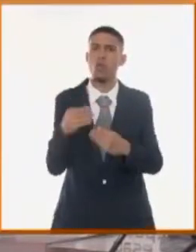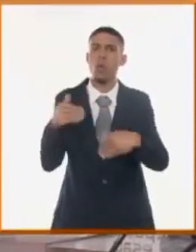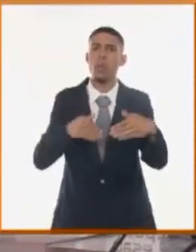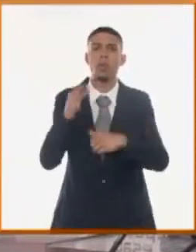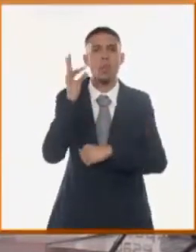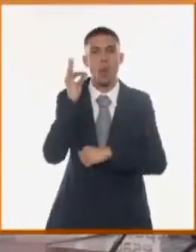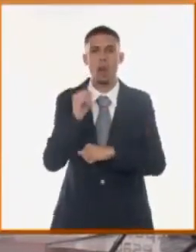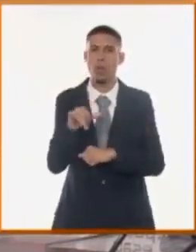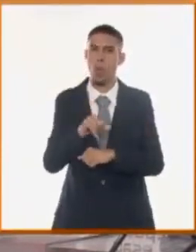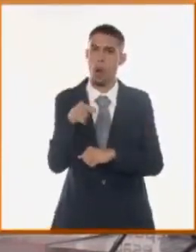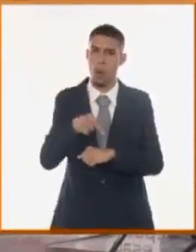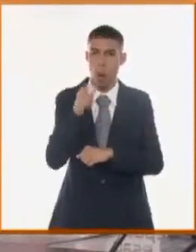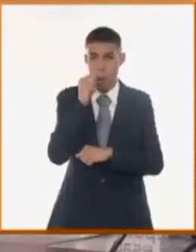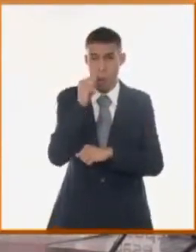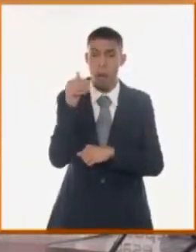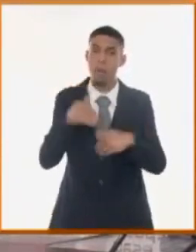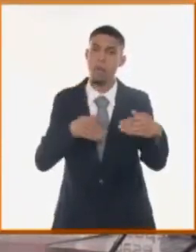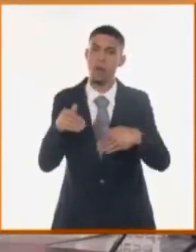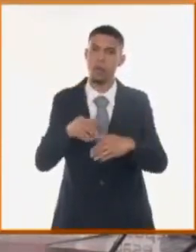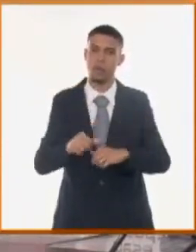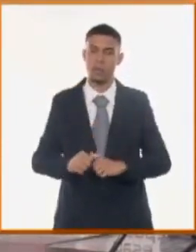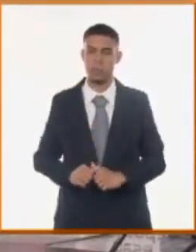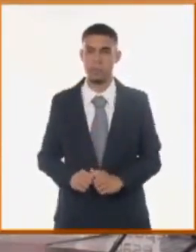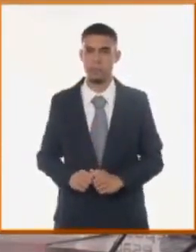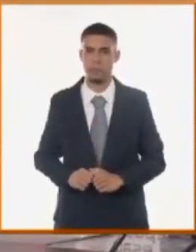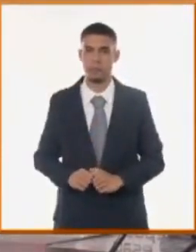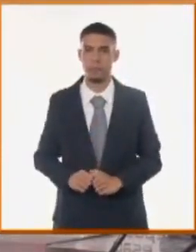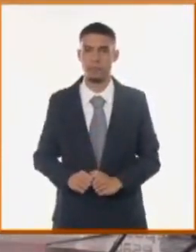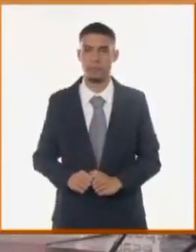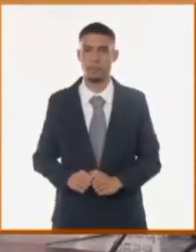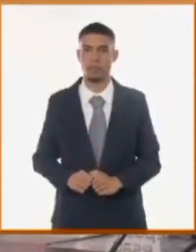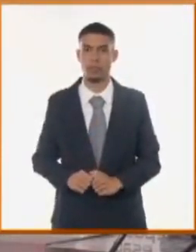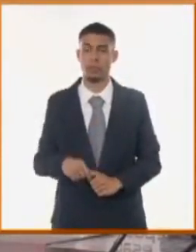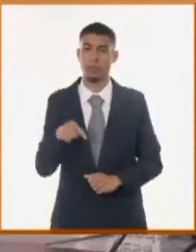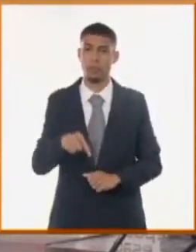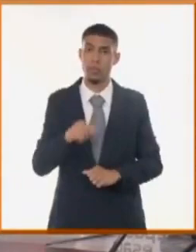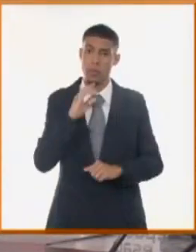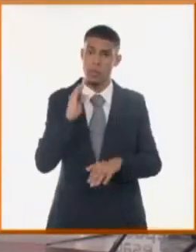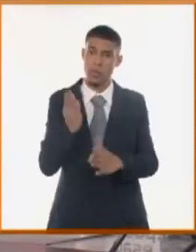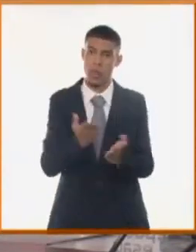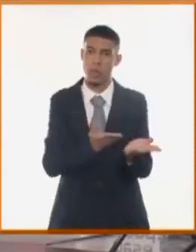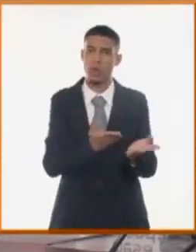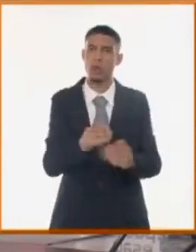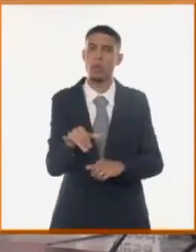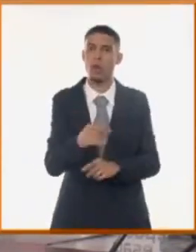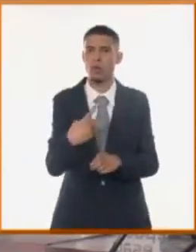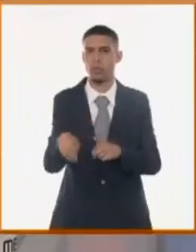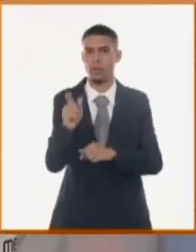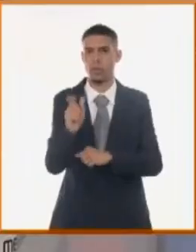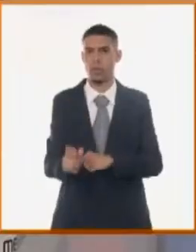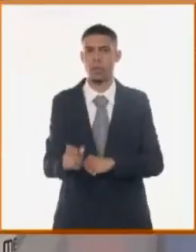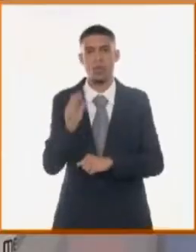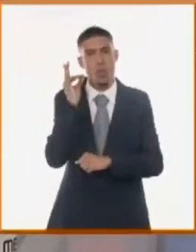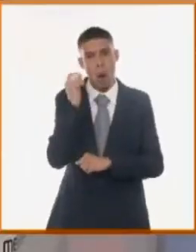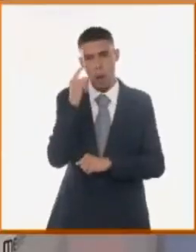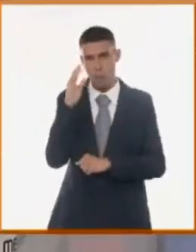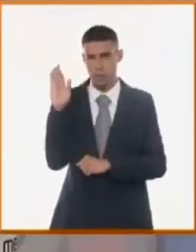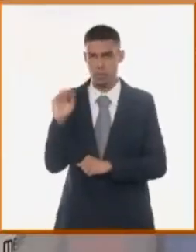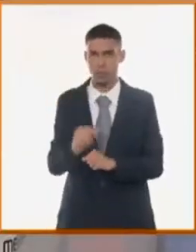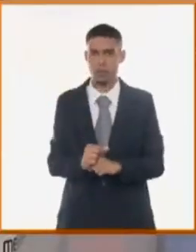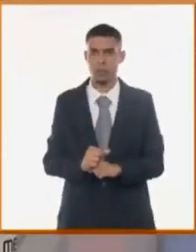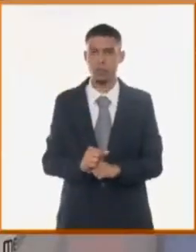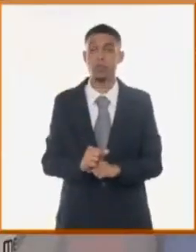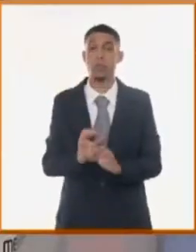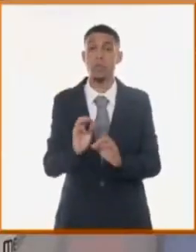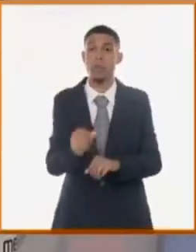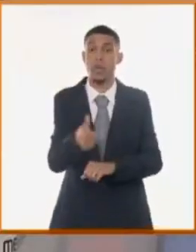masculina es la que predomina, aunque tengo el placer de que me esté acompañando de nuevo acá en nuestro panel la ingeniera Ariadne Plasencia Castro, presidenta